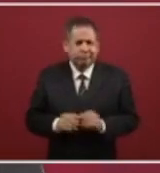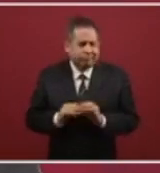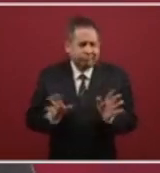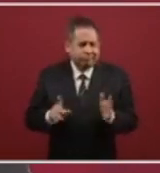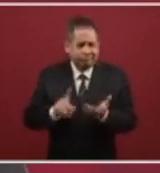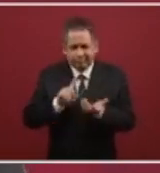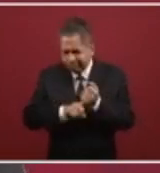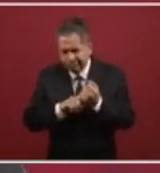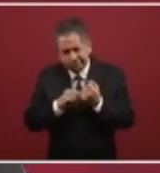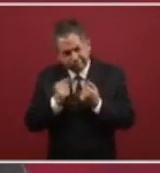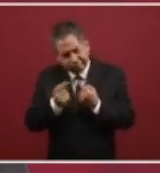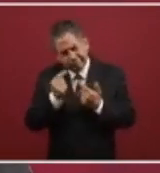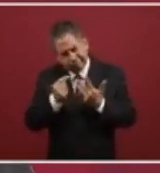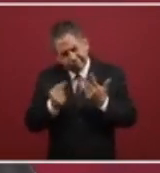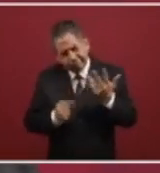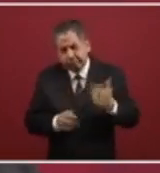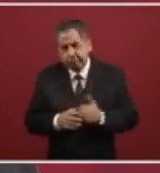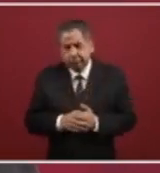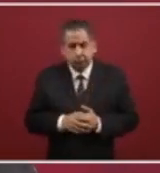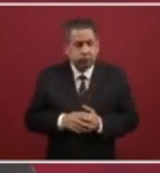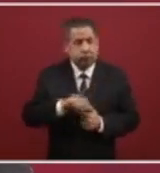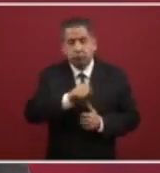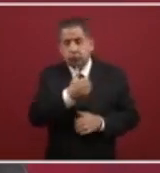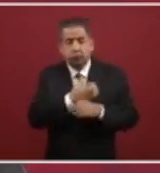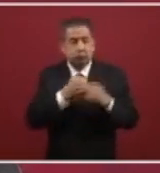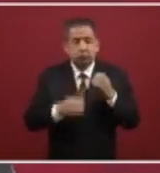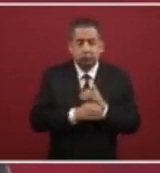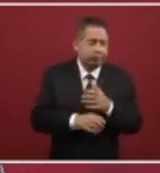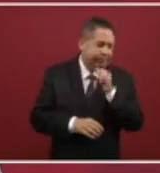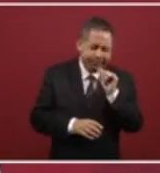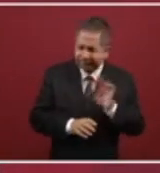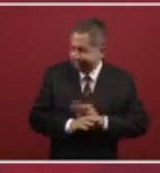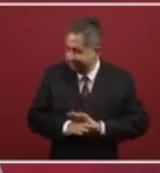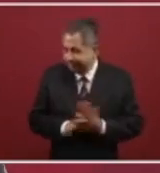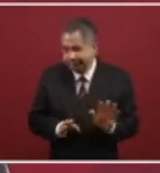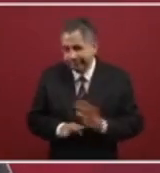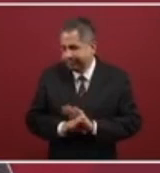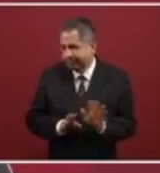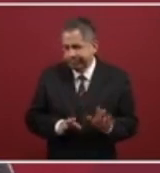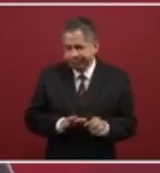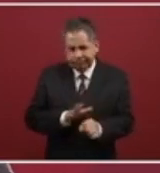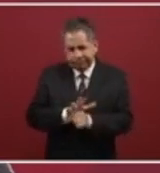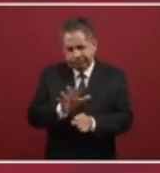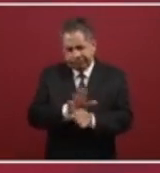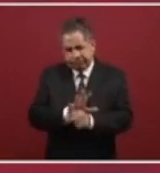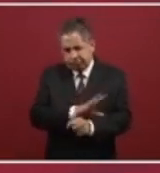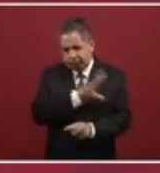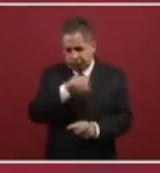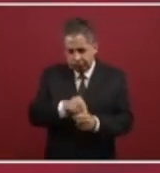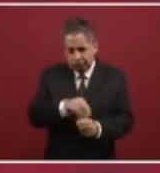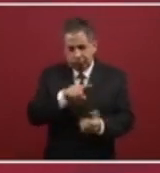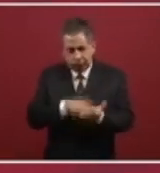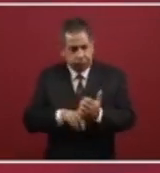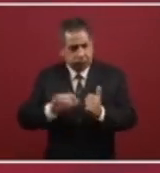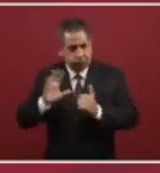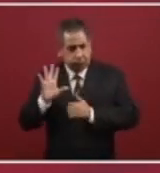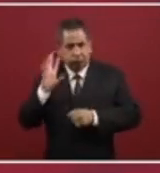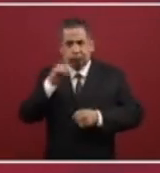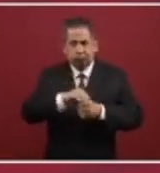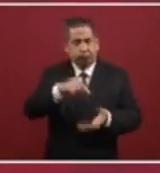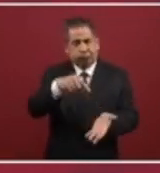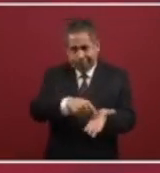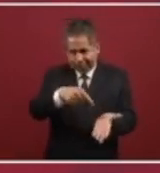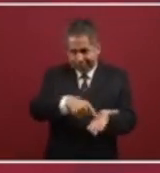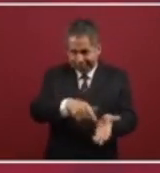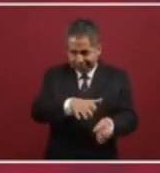hablamos. Fuera de lo que está en ese informe no hay nada, nada. Todo lo que hablamos o nos comprometimos está ahí escrito.